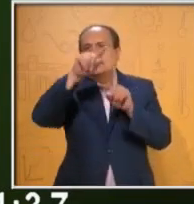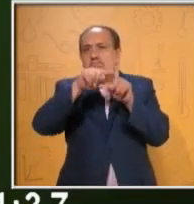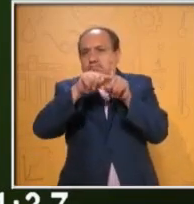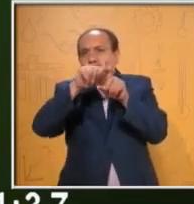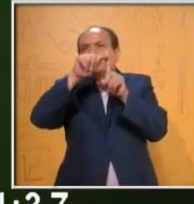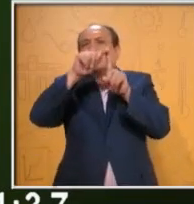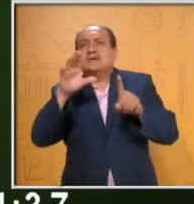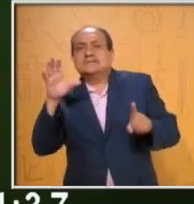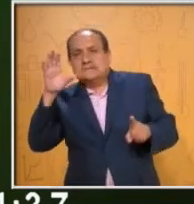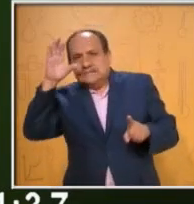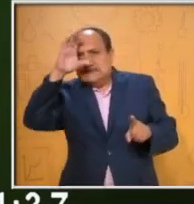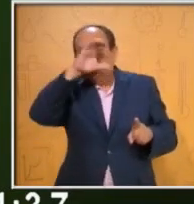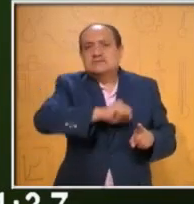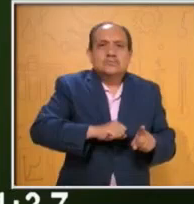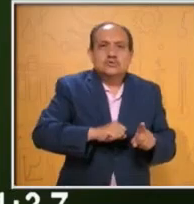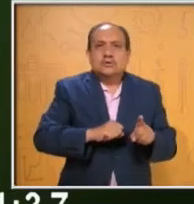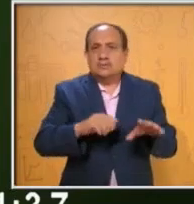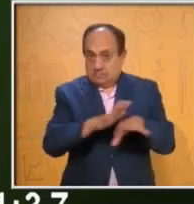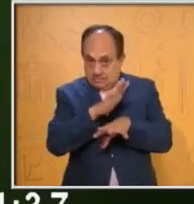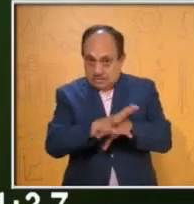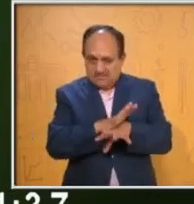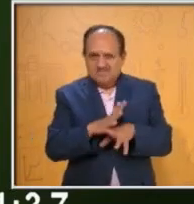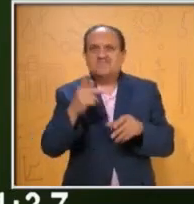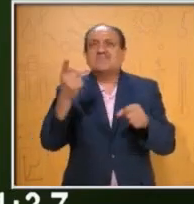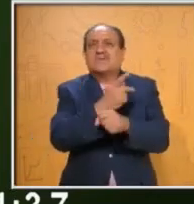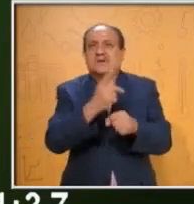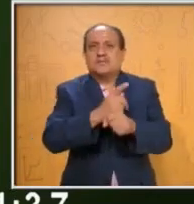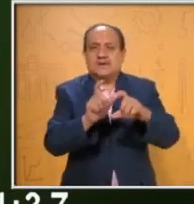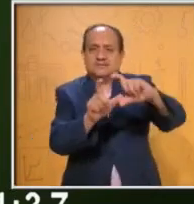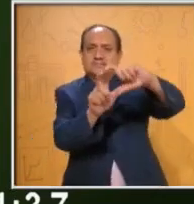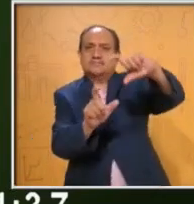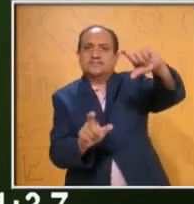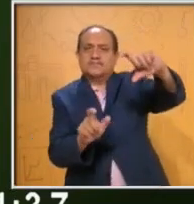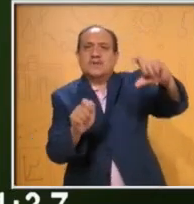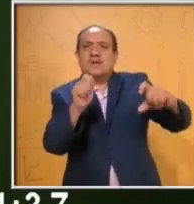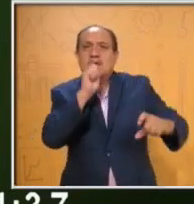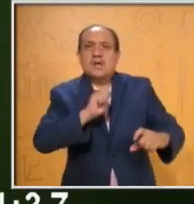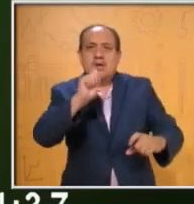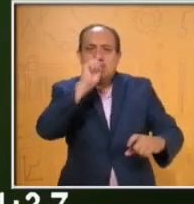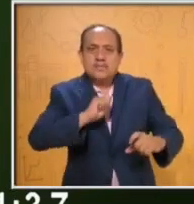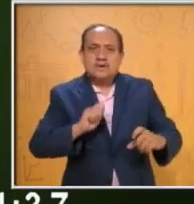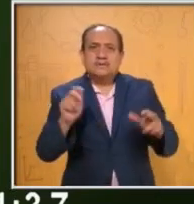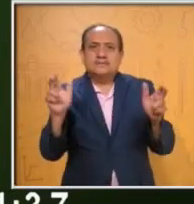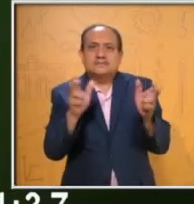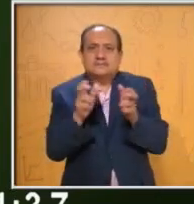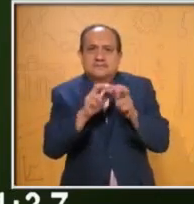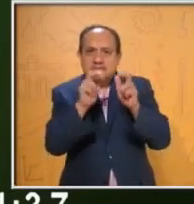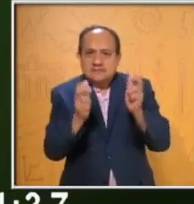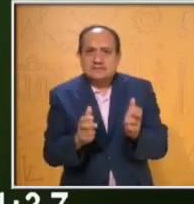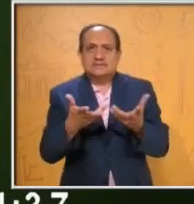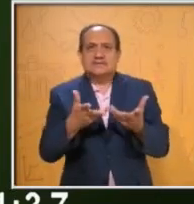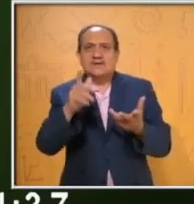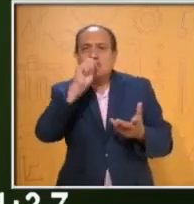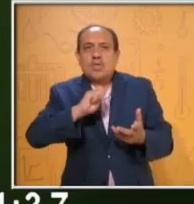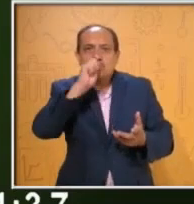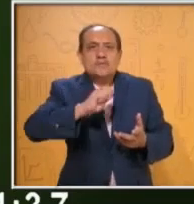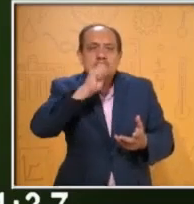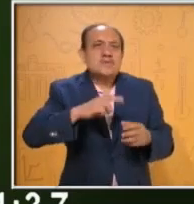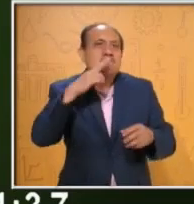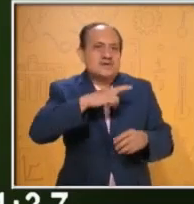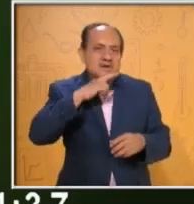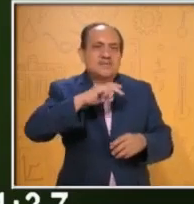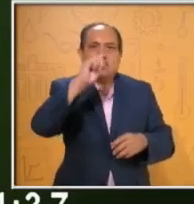alta, haciendo mucho calor, vaya, ¿qué pasa con esa paleta de hielo? Nos la tenemos que comer muy